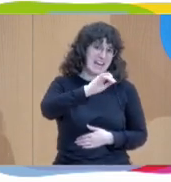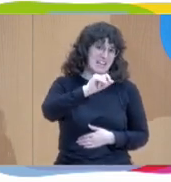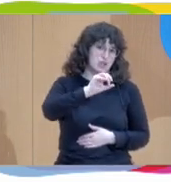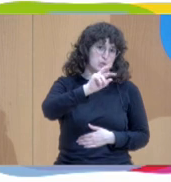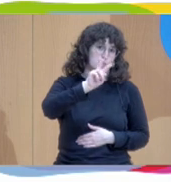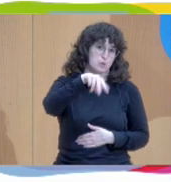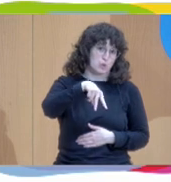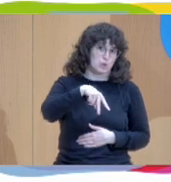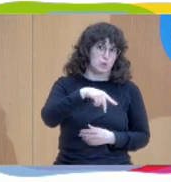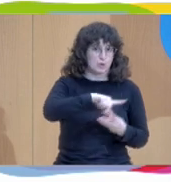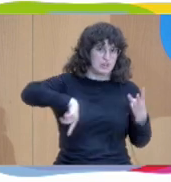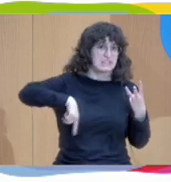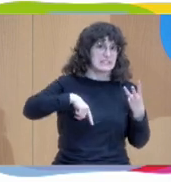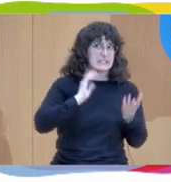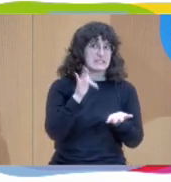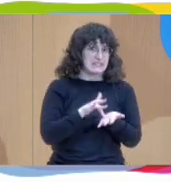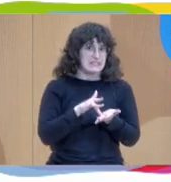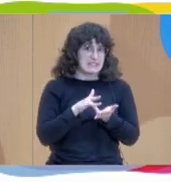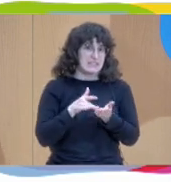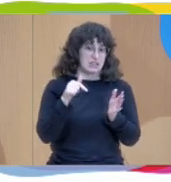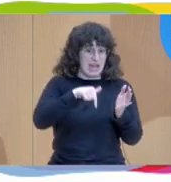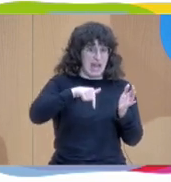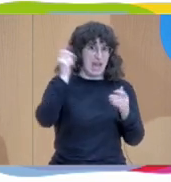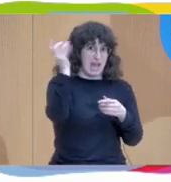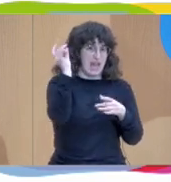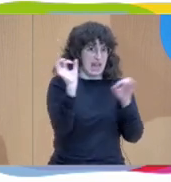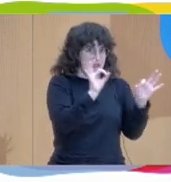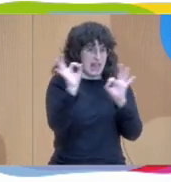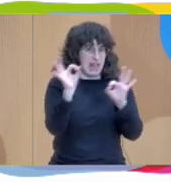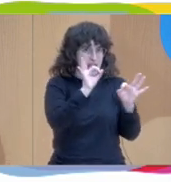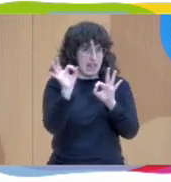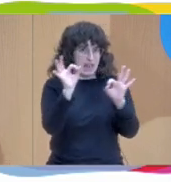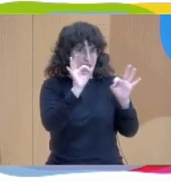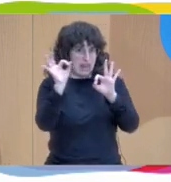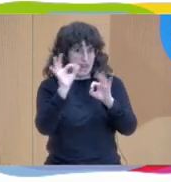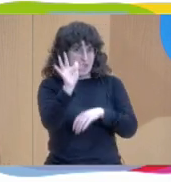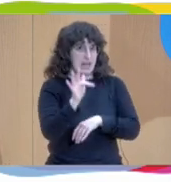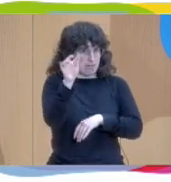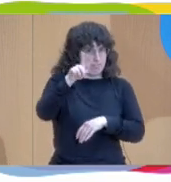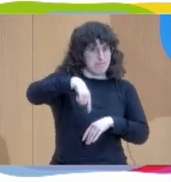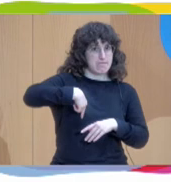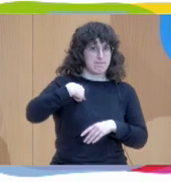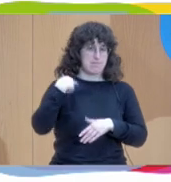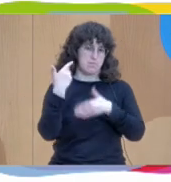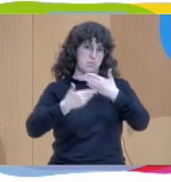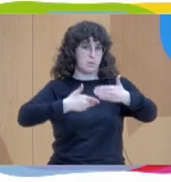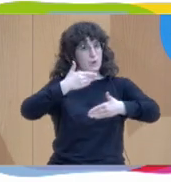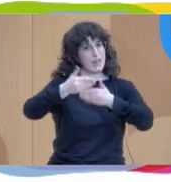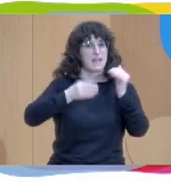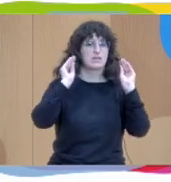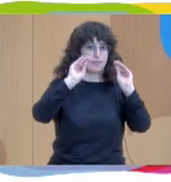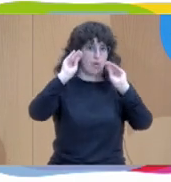pues han estado detrás de de todo esto de este congreso pero también de todo el proceso de formación